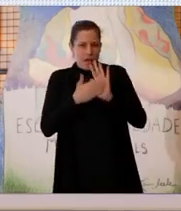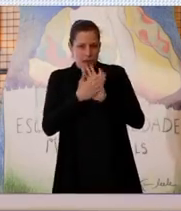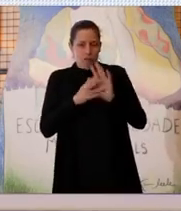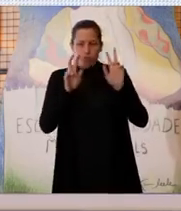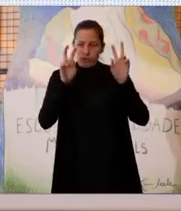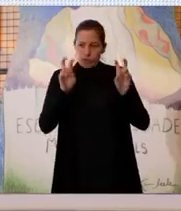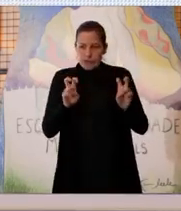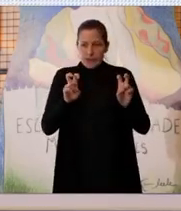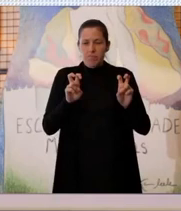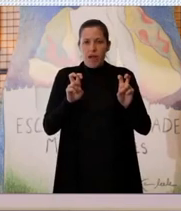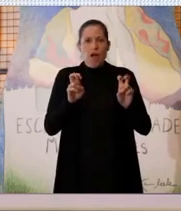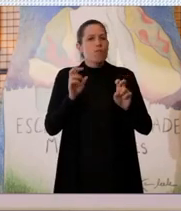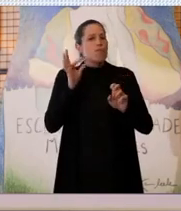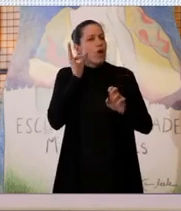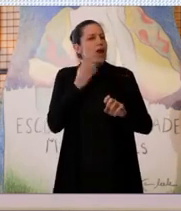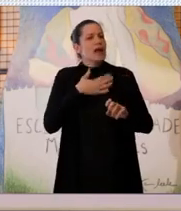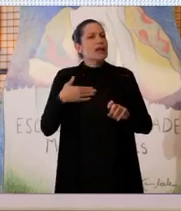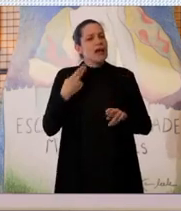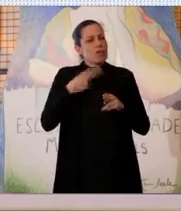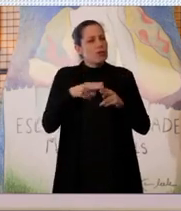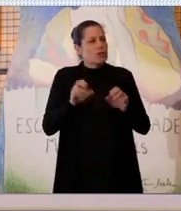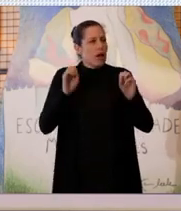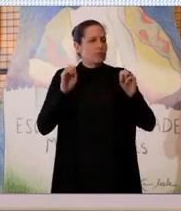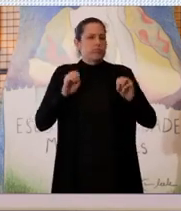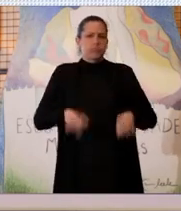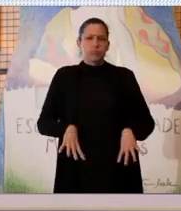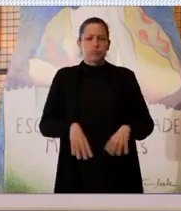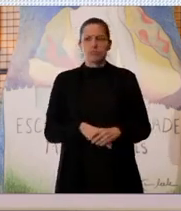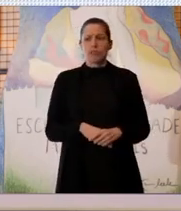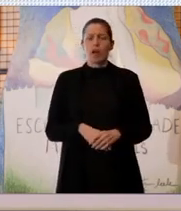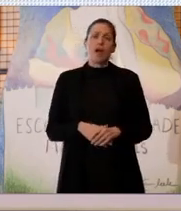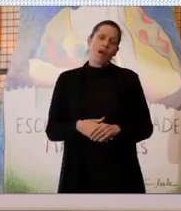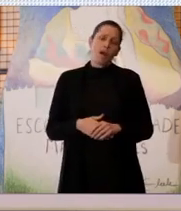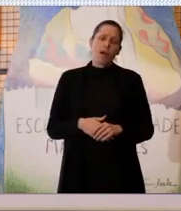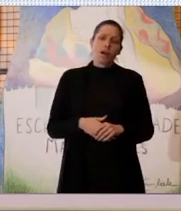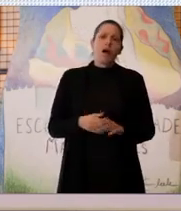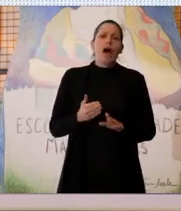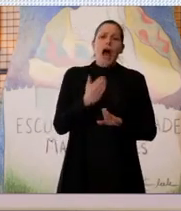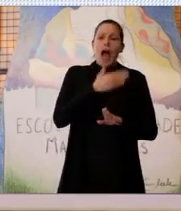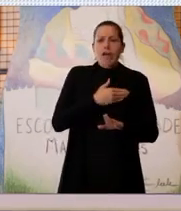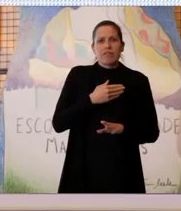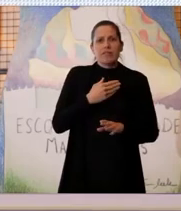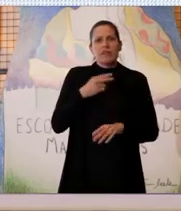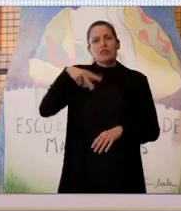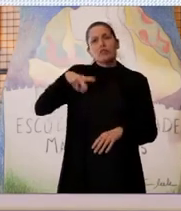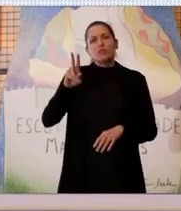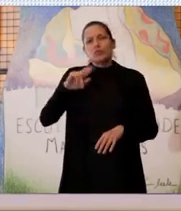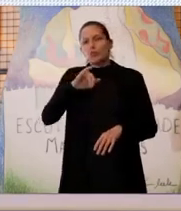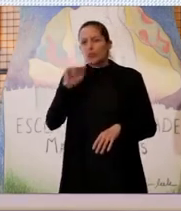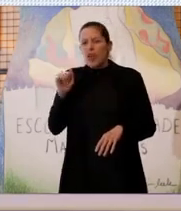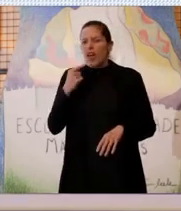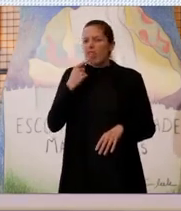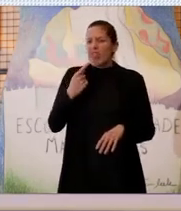quieran abandonar Tan pronto y antes decíamos con Nuria que si era cansancio o era o era